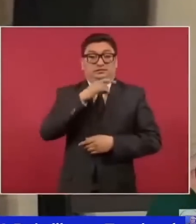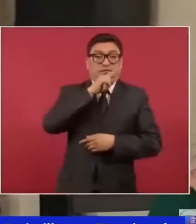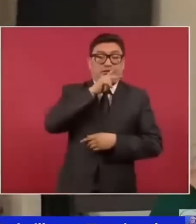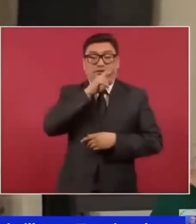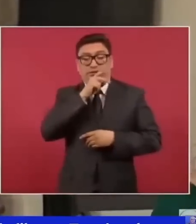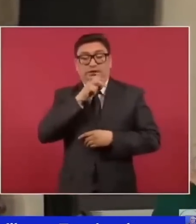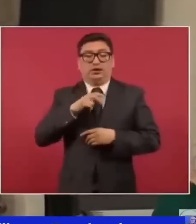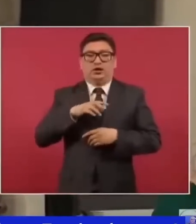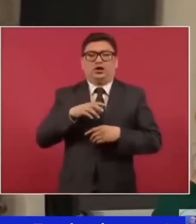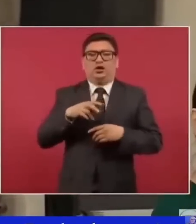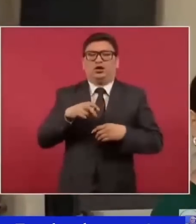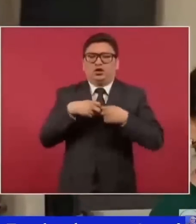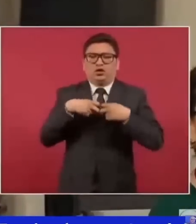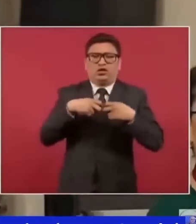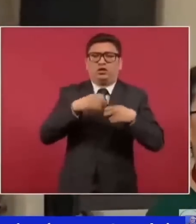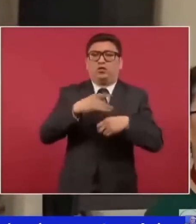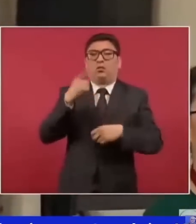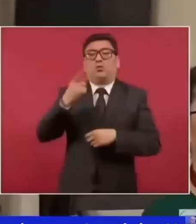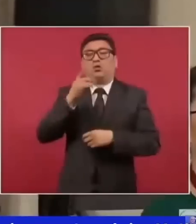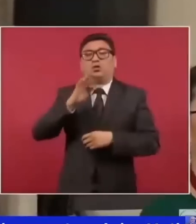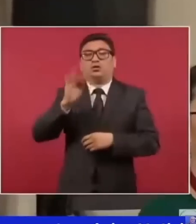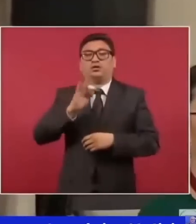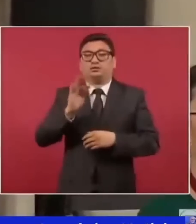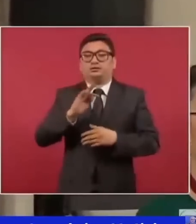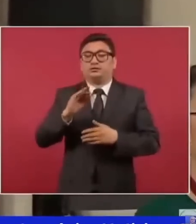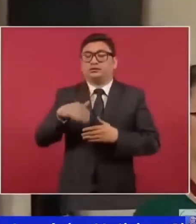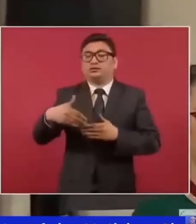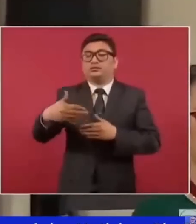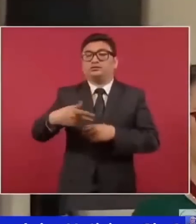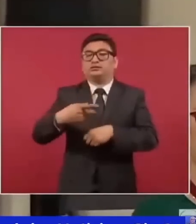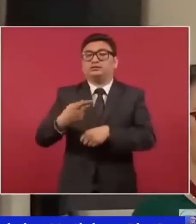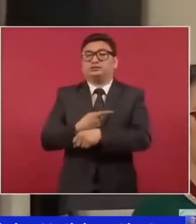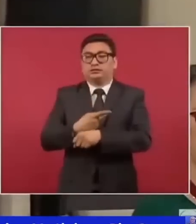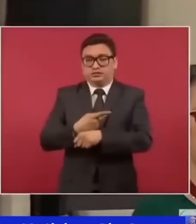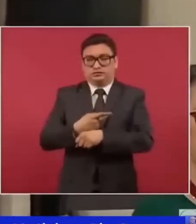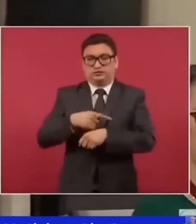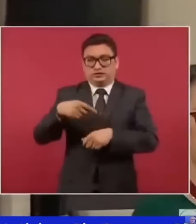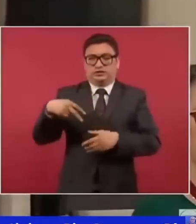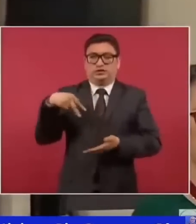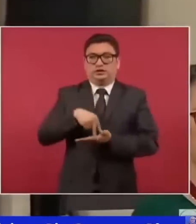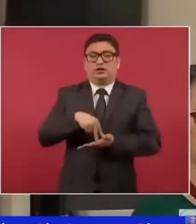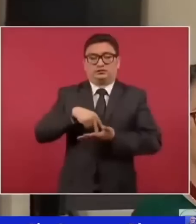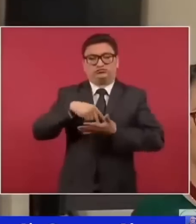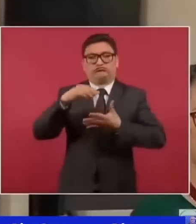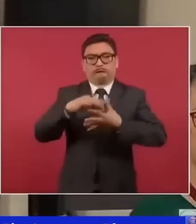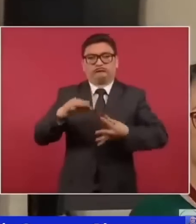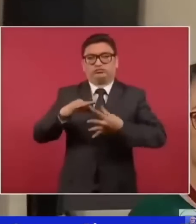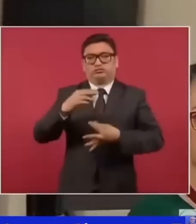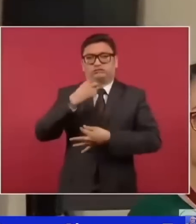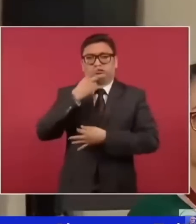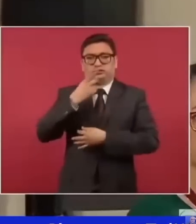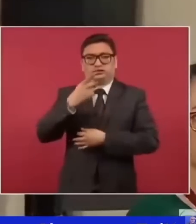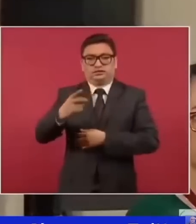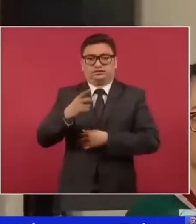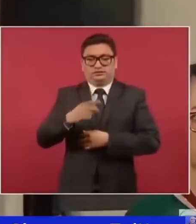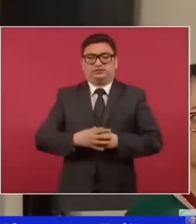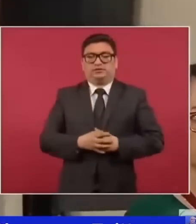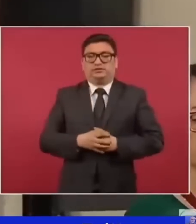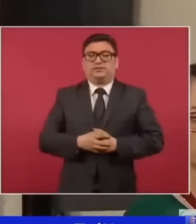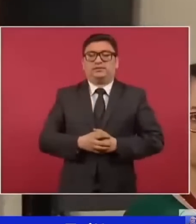preocupado por las consecuencias de lo que aquí ha dicho usted en la